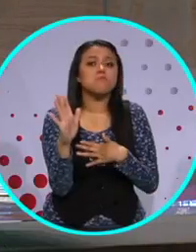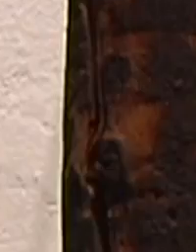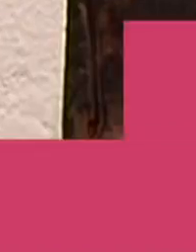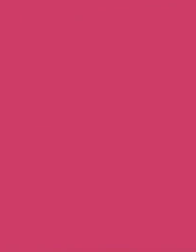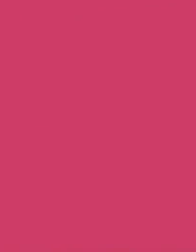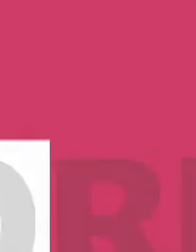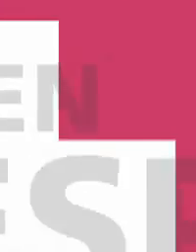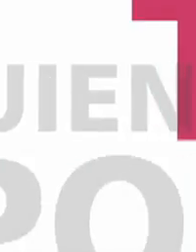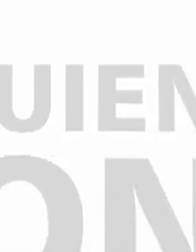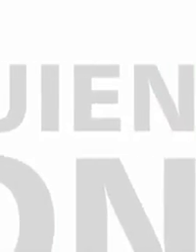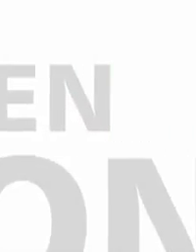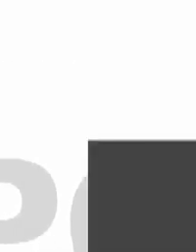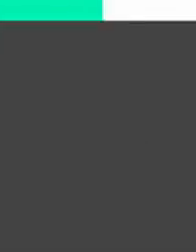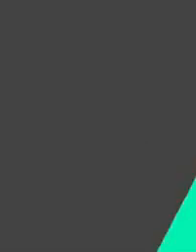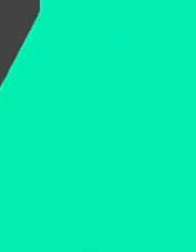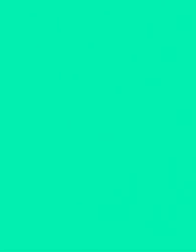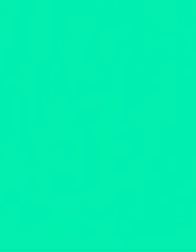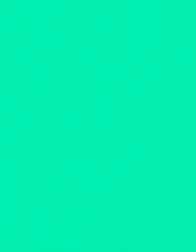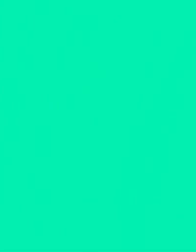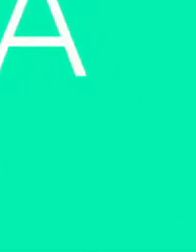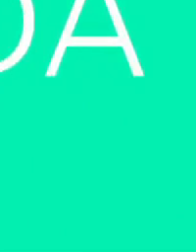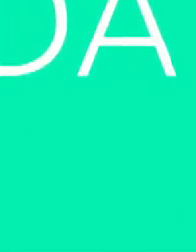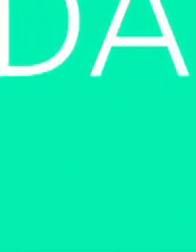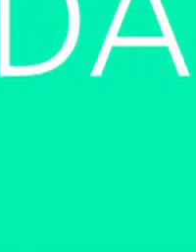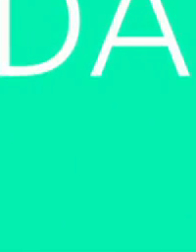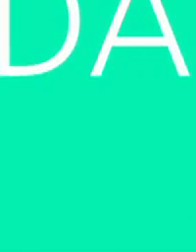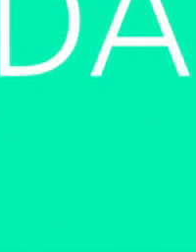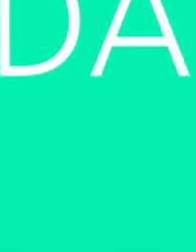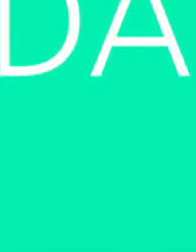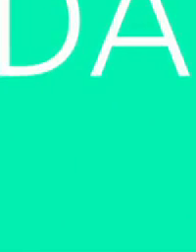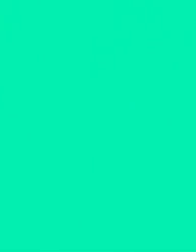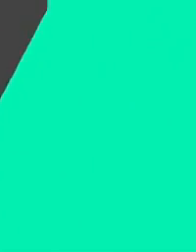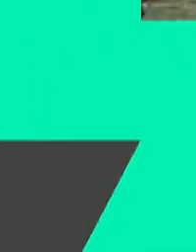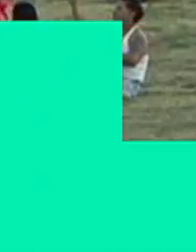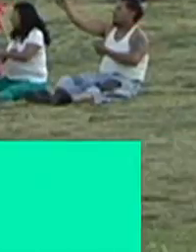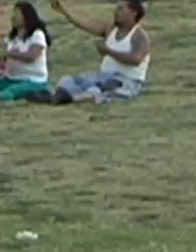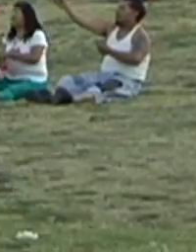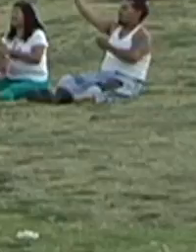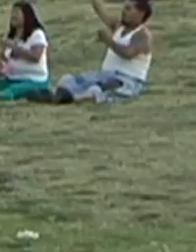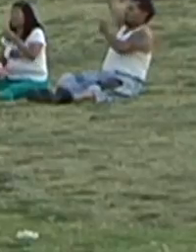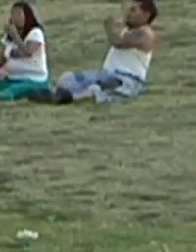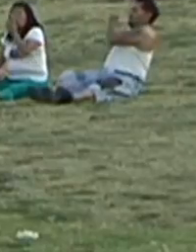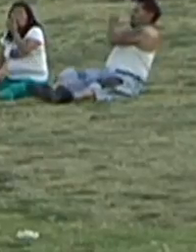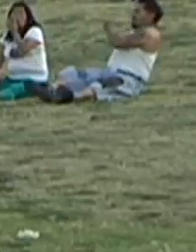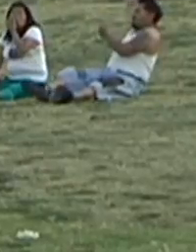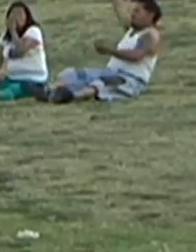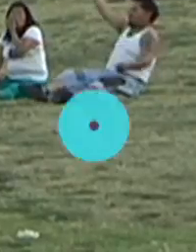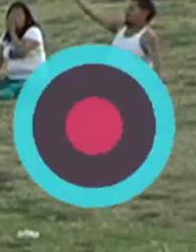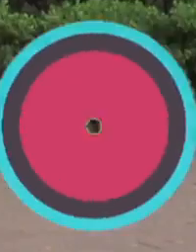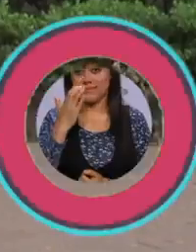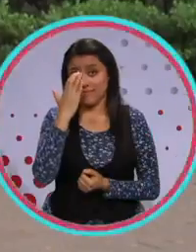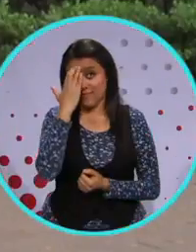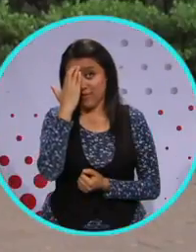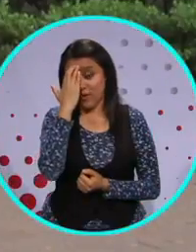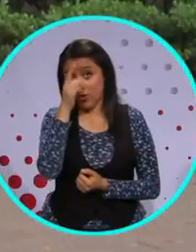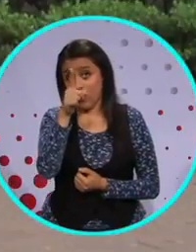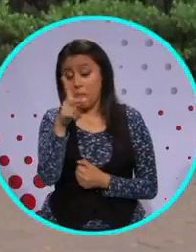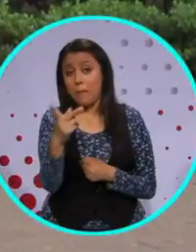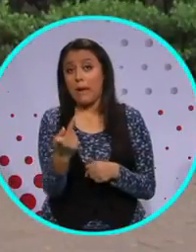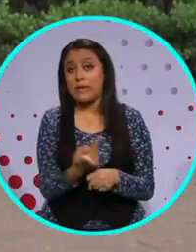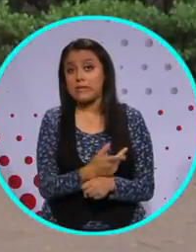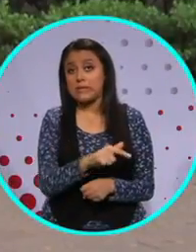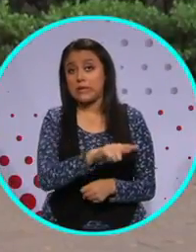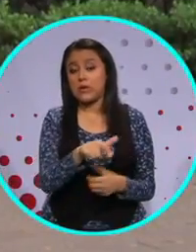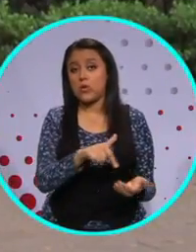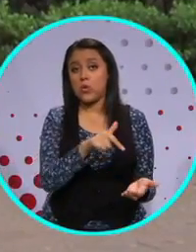ver hoy en martes de fiscales si usted conoce o ha sido víctima de